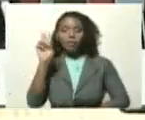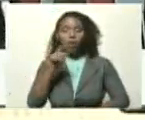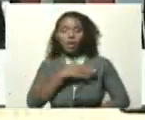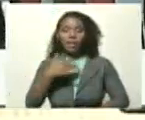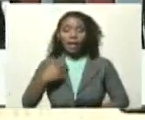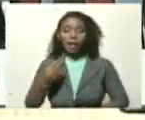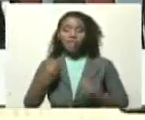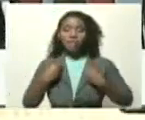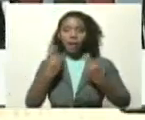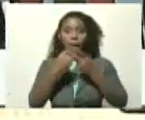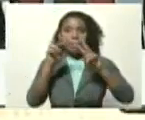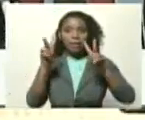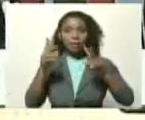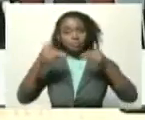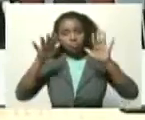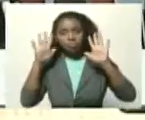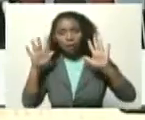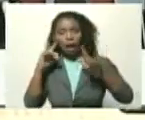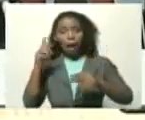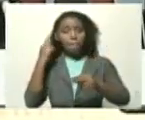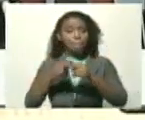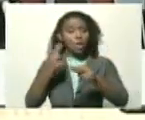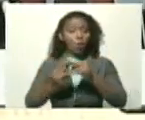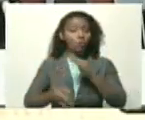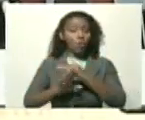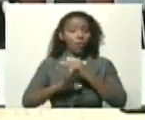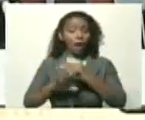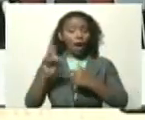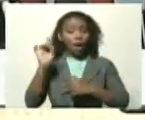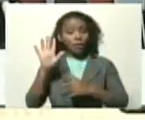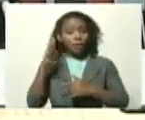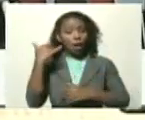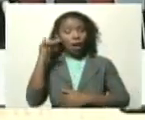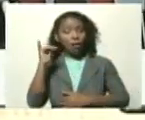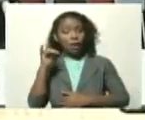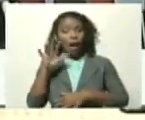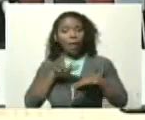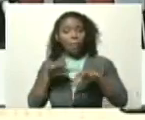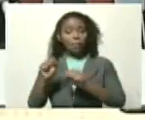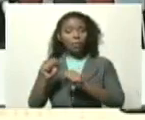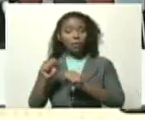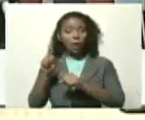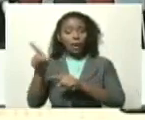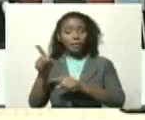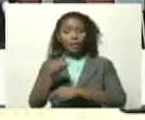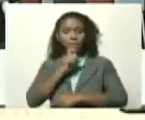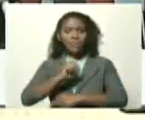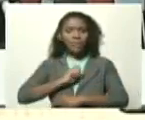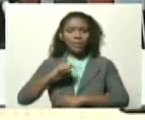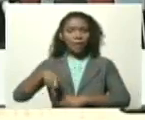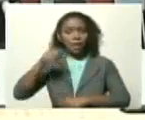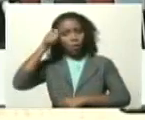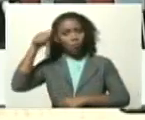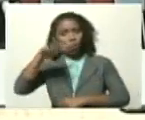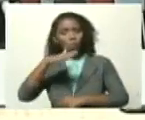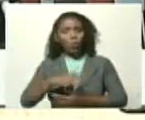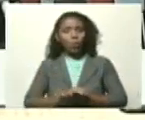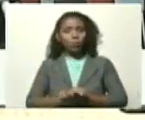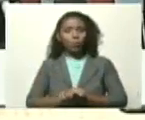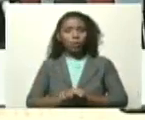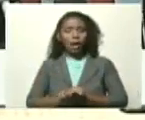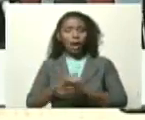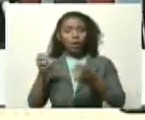paz, sin embargo, el peligro está latente. El imperialismo es el enemigo de los pueblos, a la